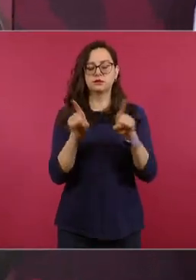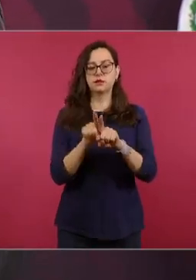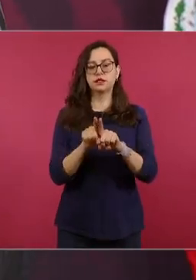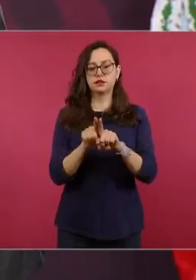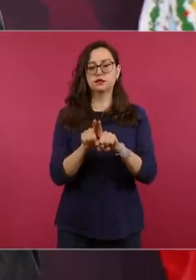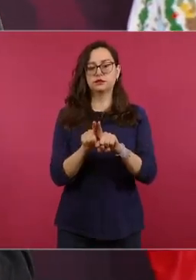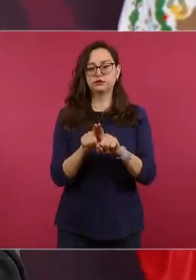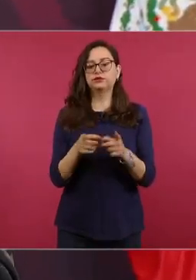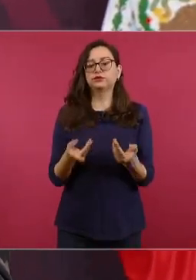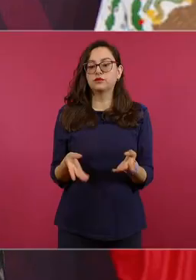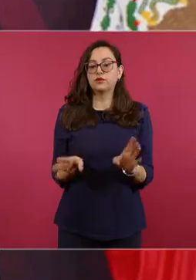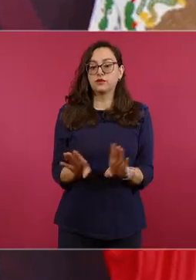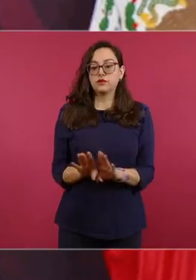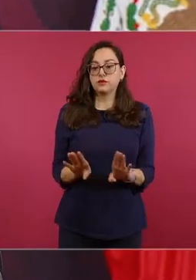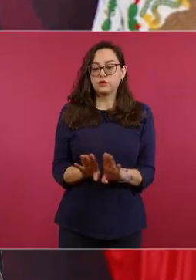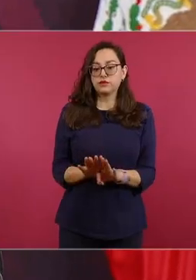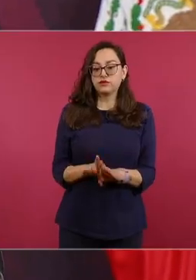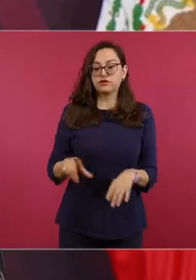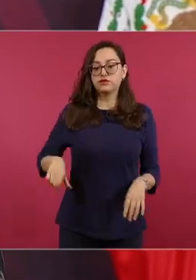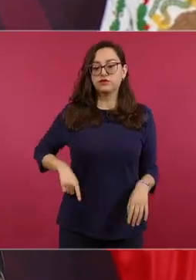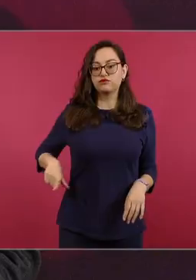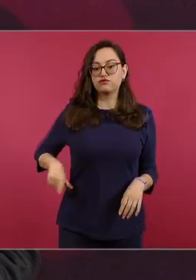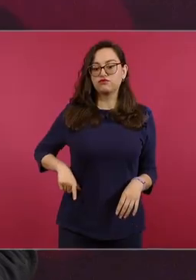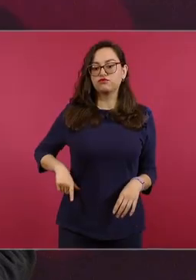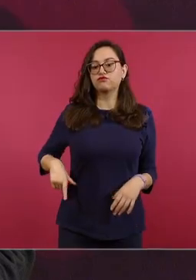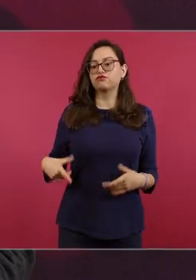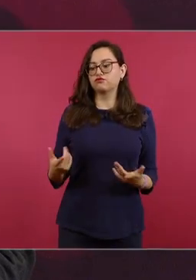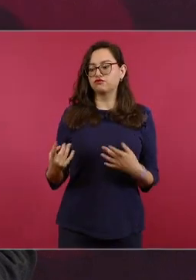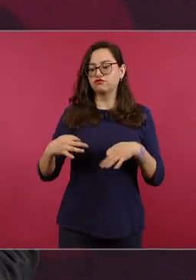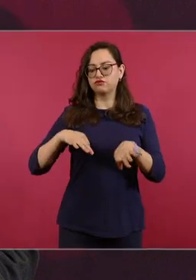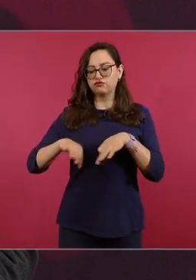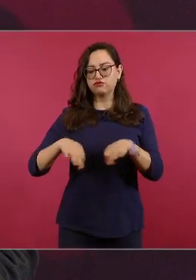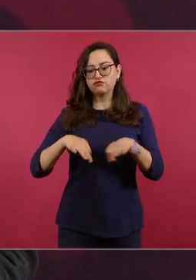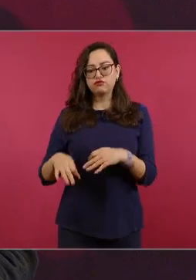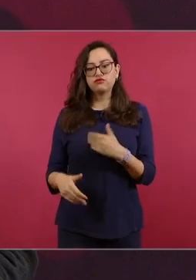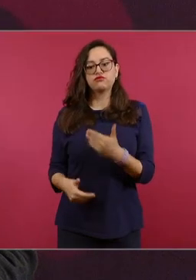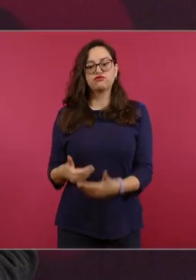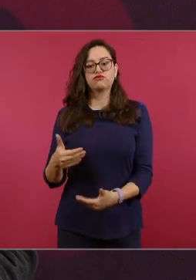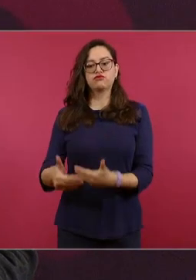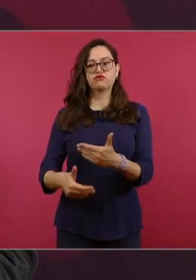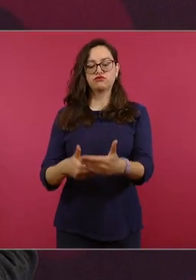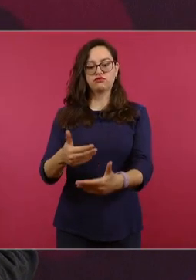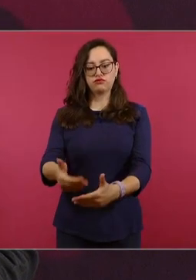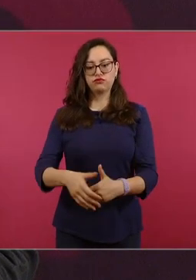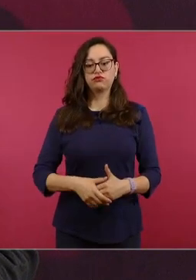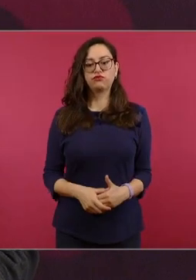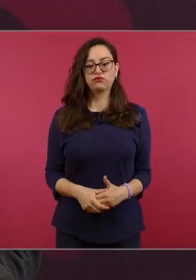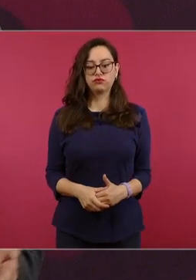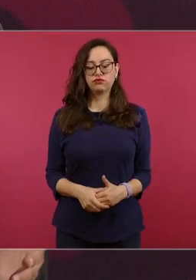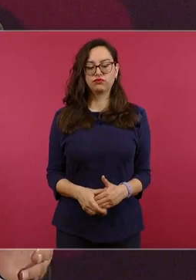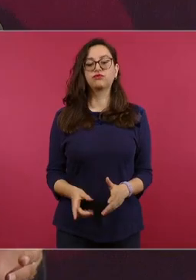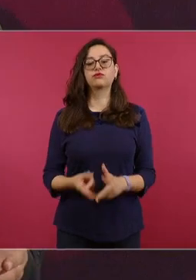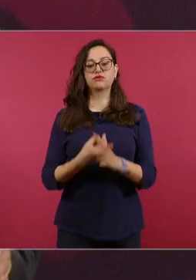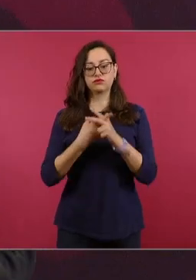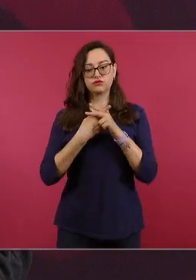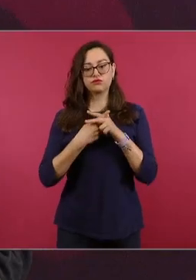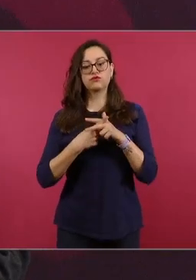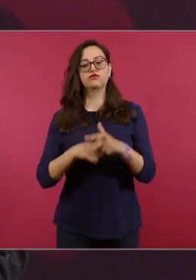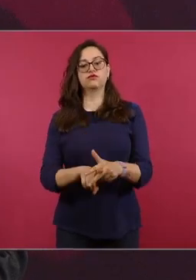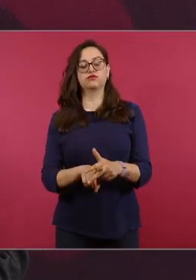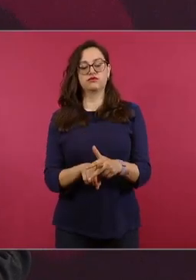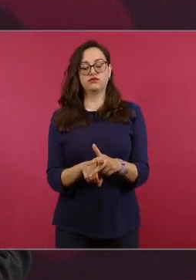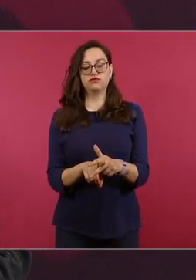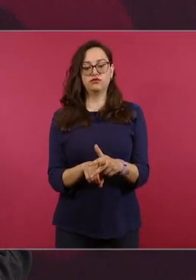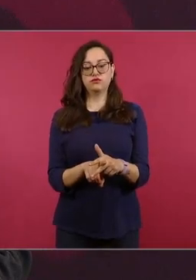las acciones del gobierno. Entonces vamos a comenzar, si les parece, pues con